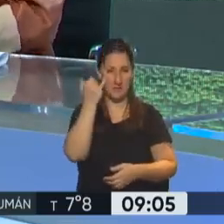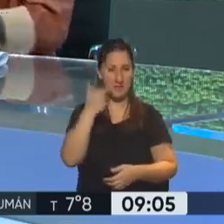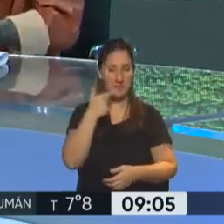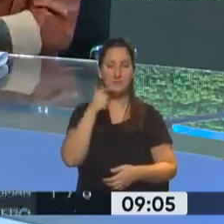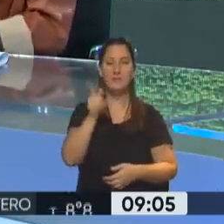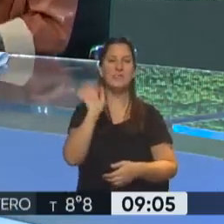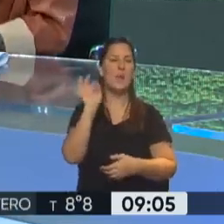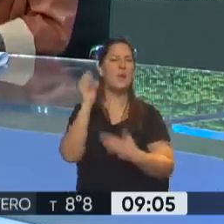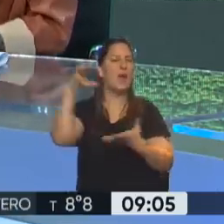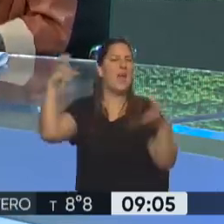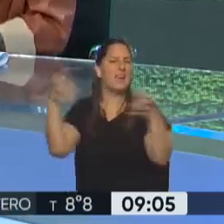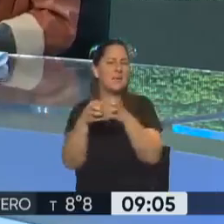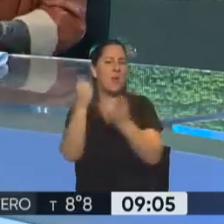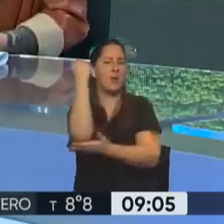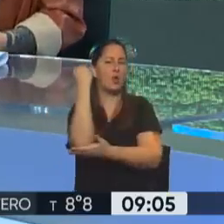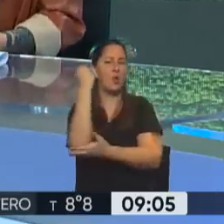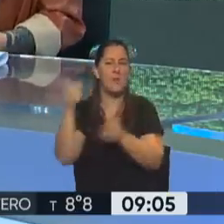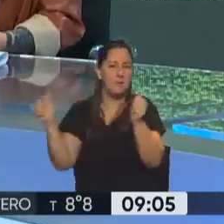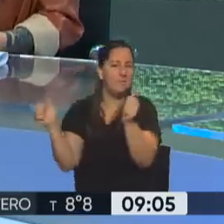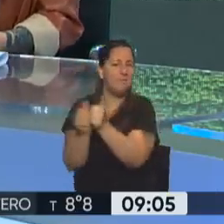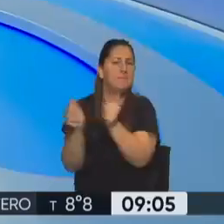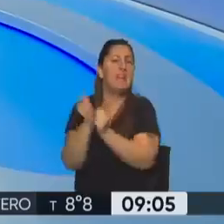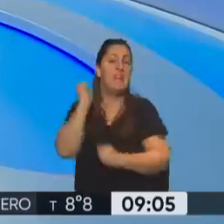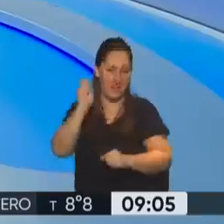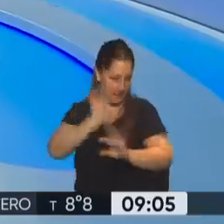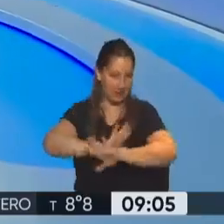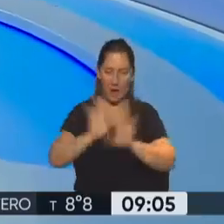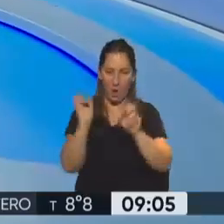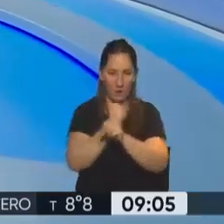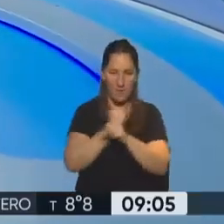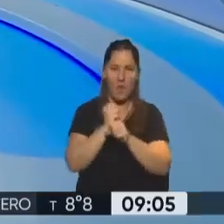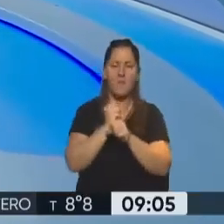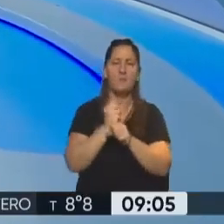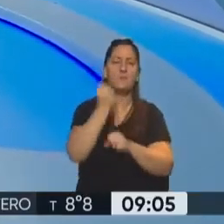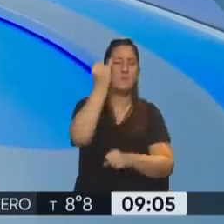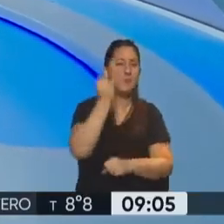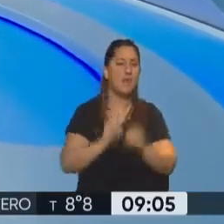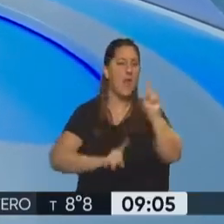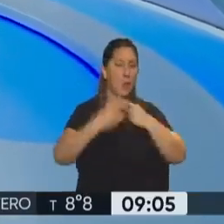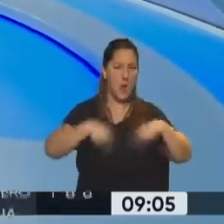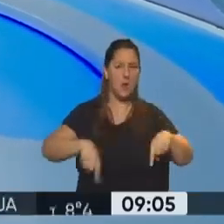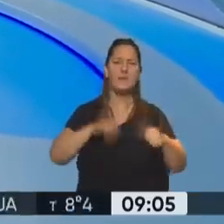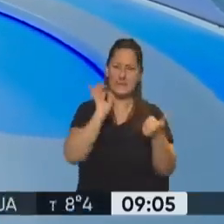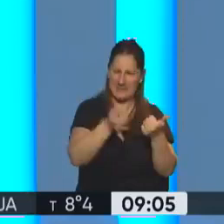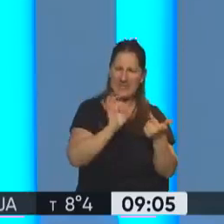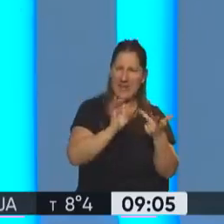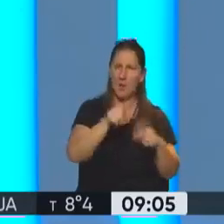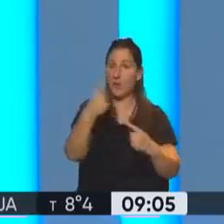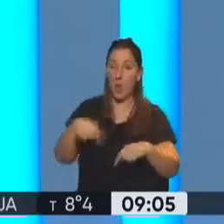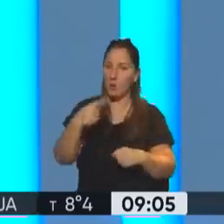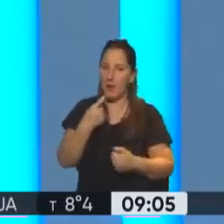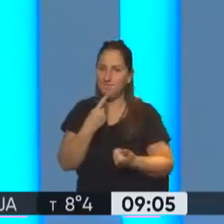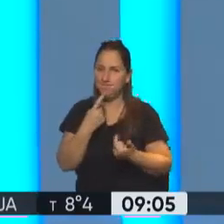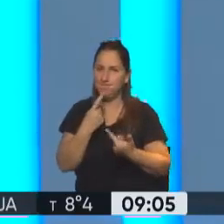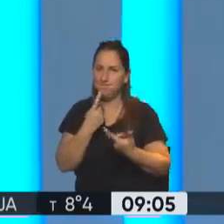económico que la va a acompañar en su gestión pero bueno flor hay algunas certezas y hay muchas incógnitas así es si